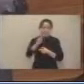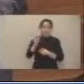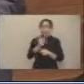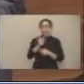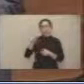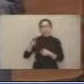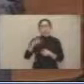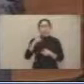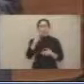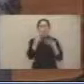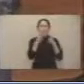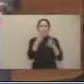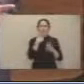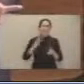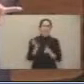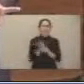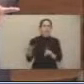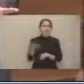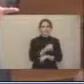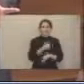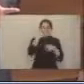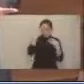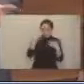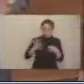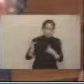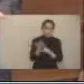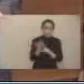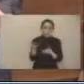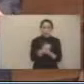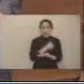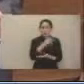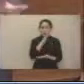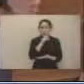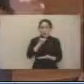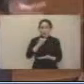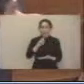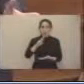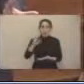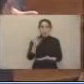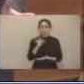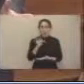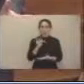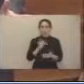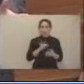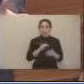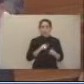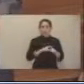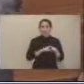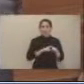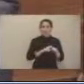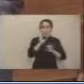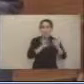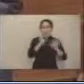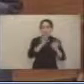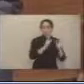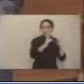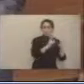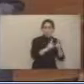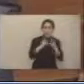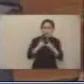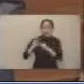Además de que esto afecta a todos claro cómo no van a aceptar a todos Oiga es que los impuestos de la renta o son de varios tramos y varios tipos o es de un tipo